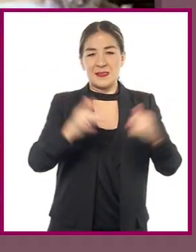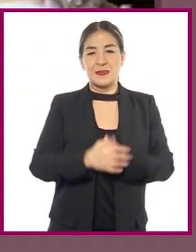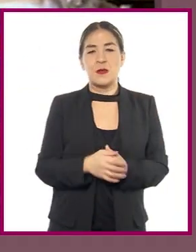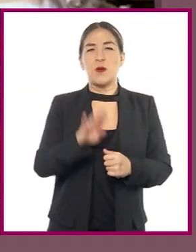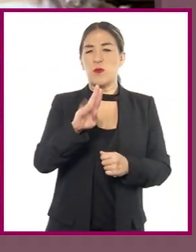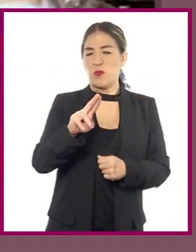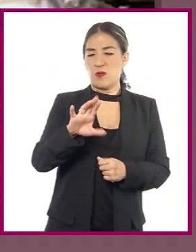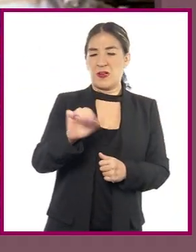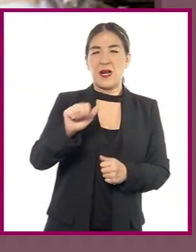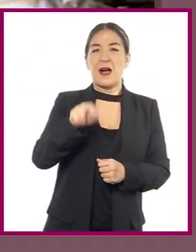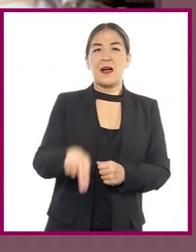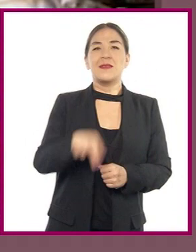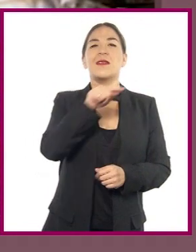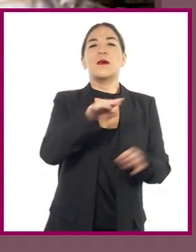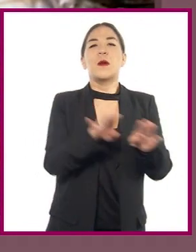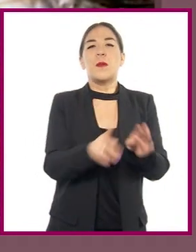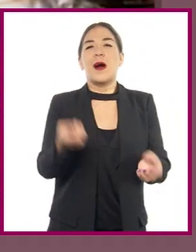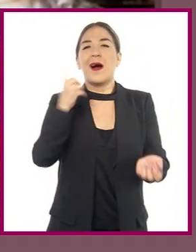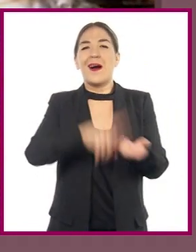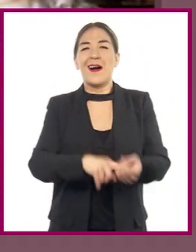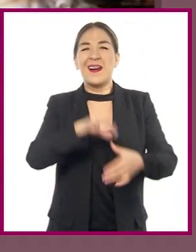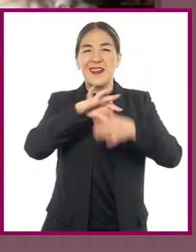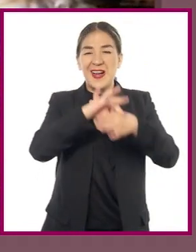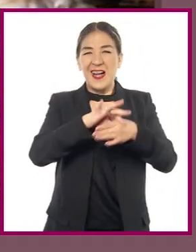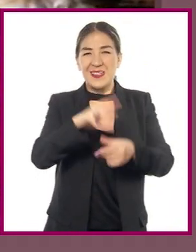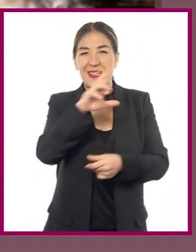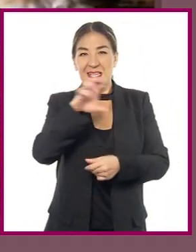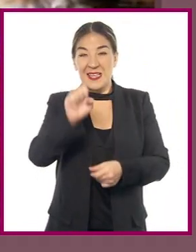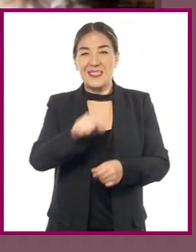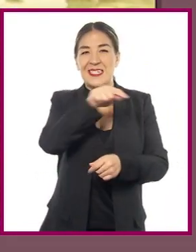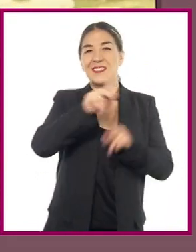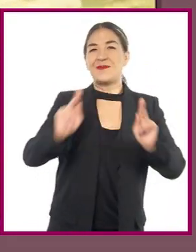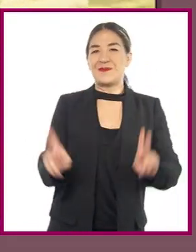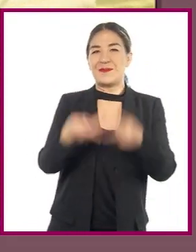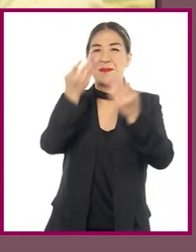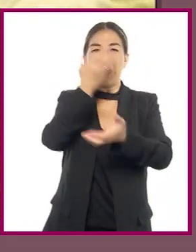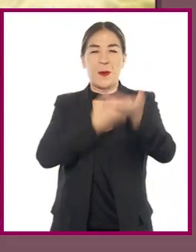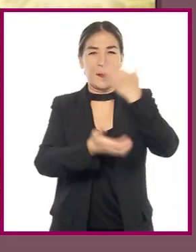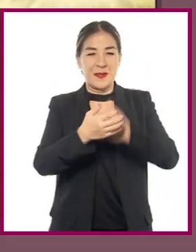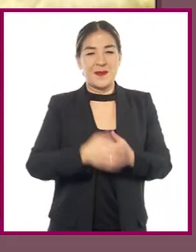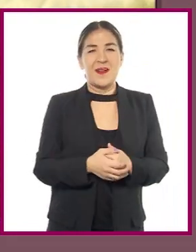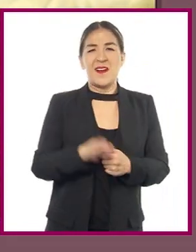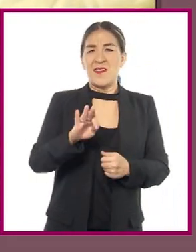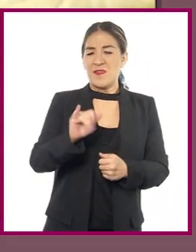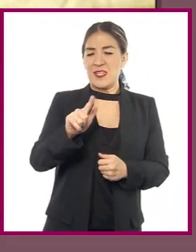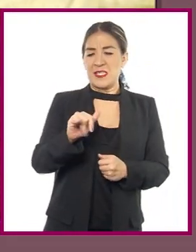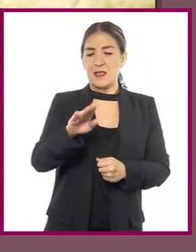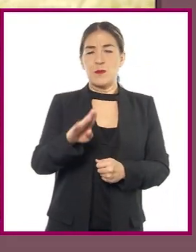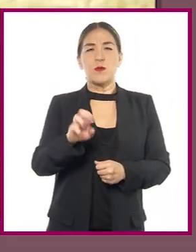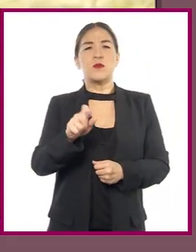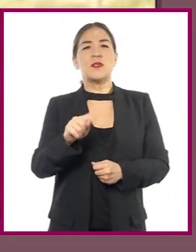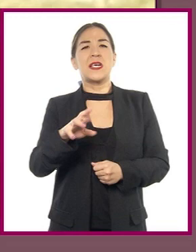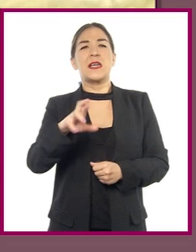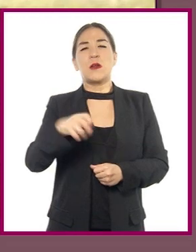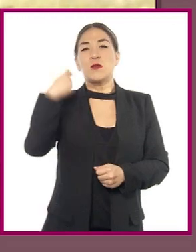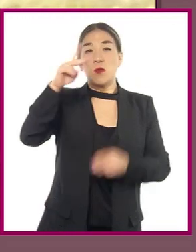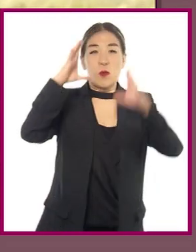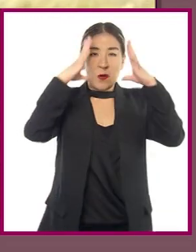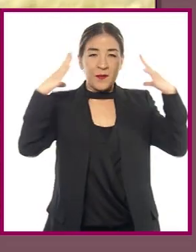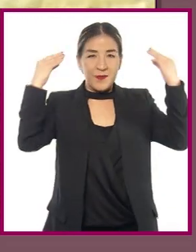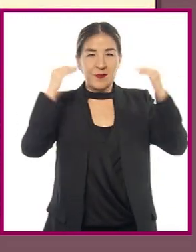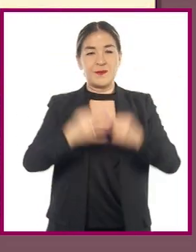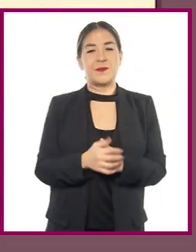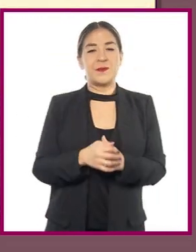que es un tipo de carne ahumada de res con la que comerciaban, y filibustero, proveniente del holandés